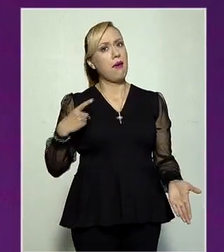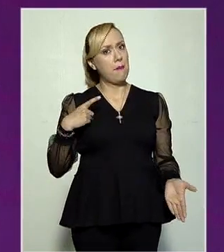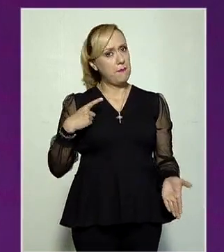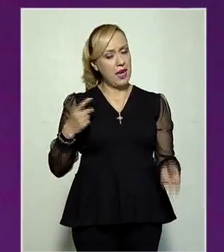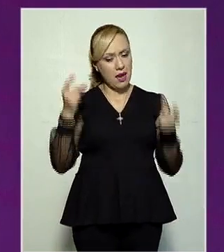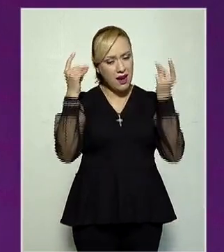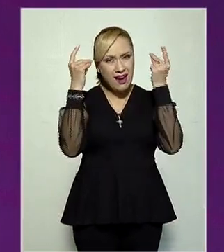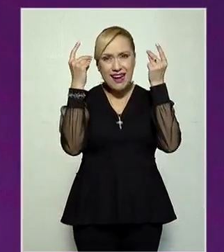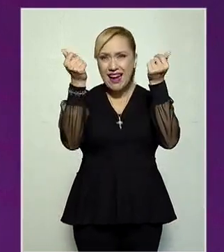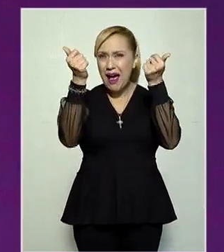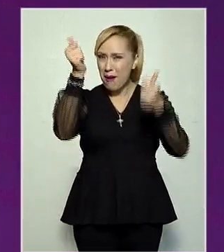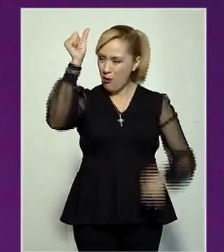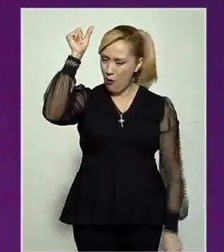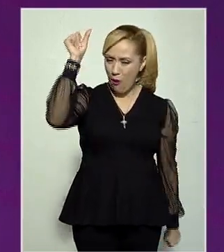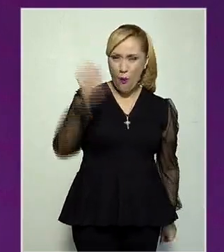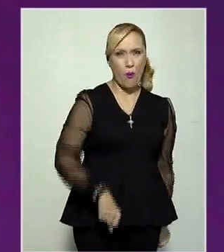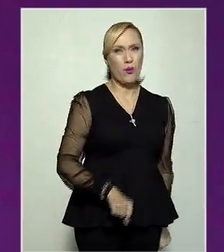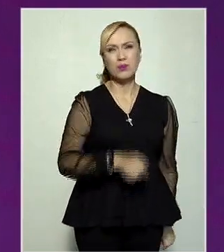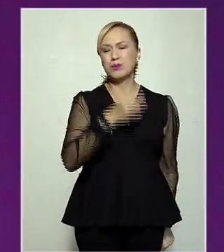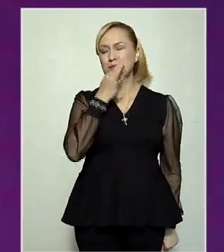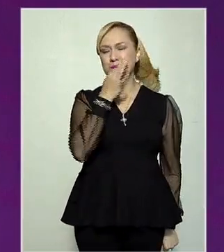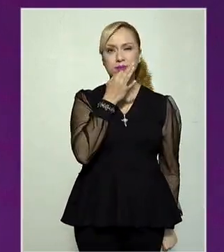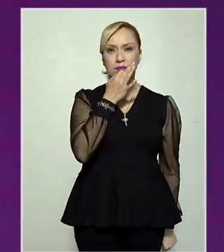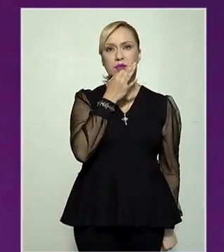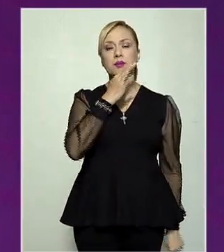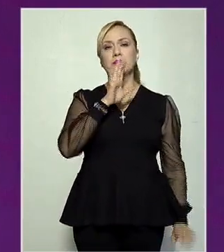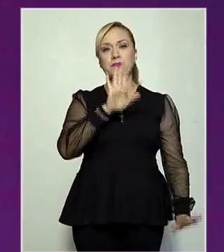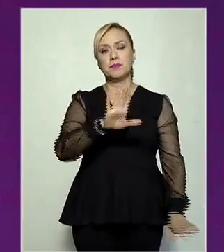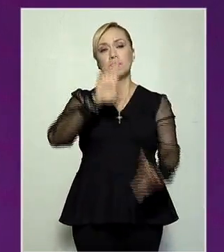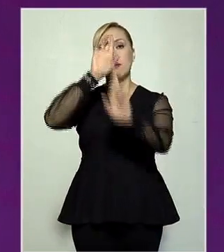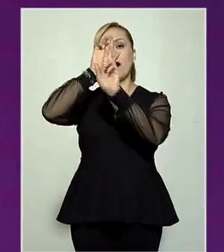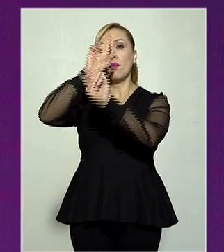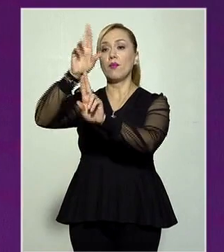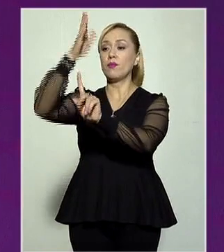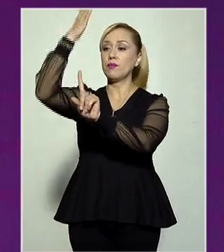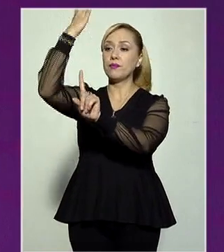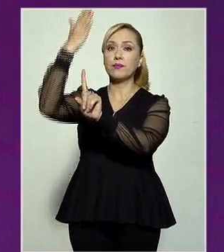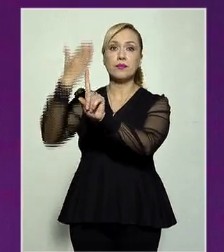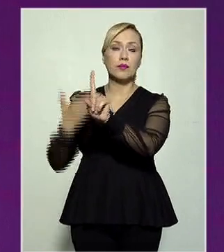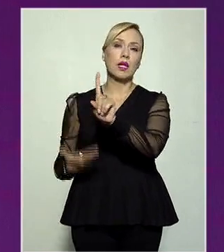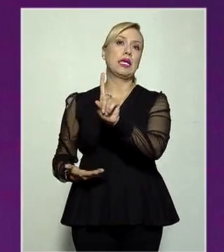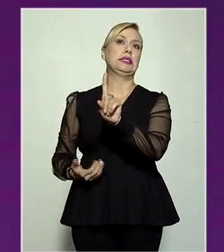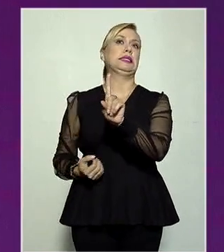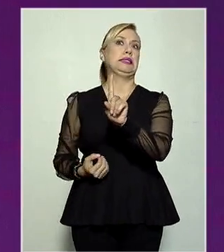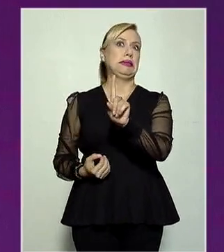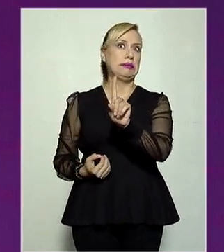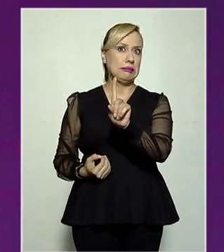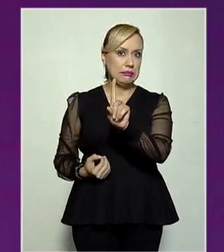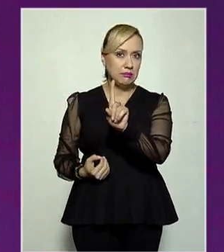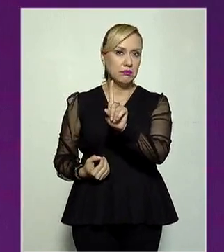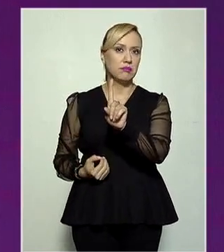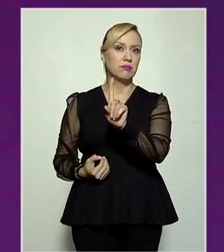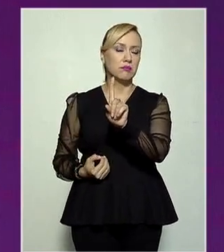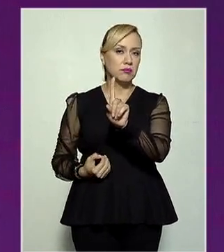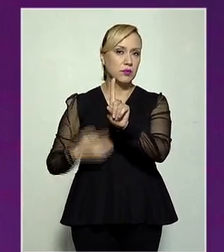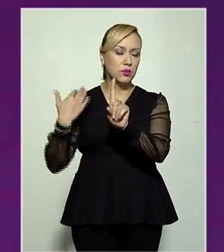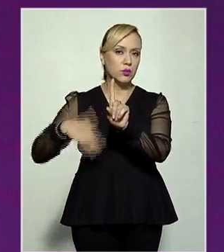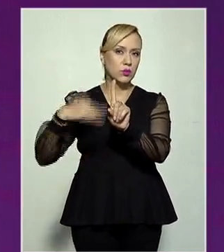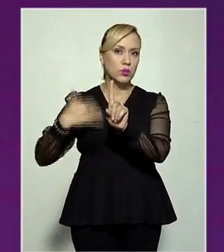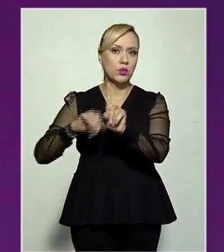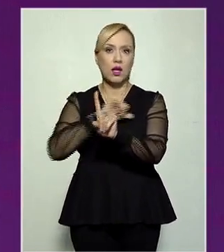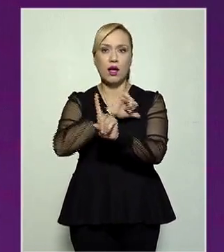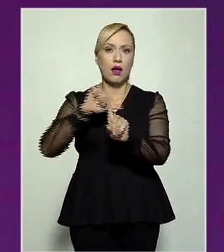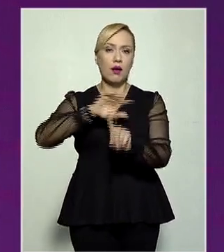manera inmediata, rápida. Y el tema de la dignidad también tiene mucho que ver con el tratamiento que se ha dado, sobre todo a restos